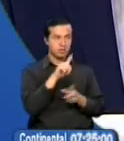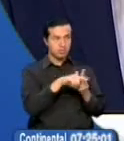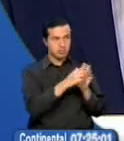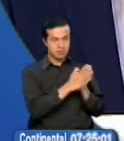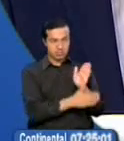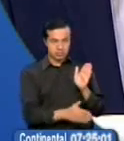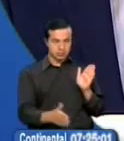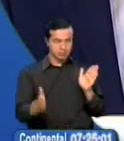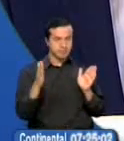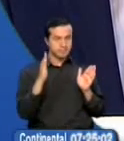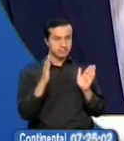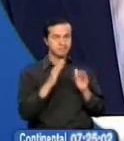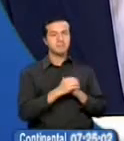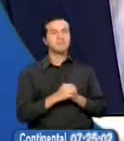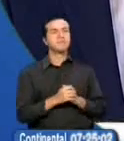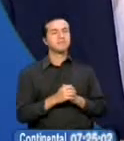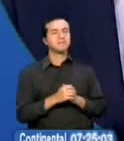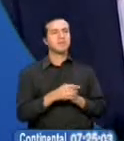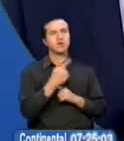materia, Jorge.